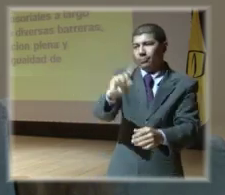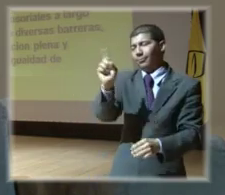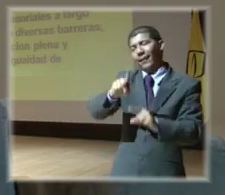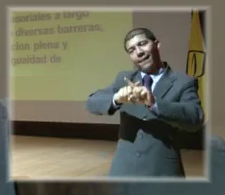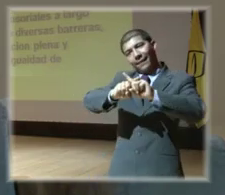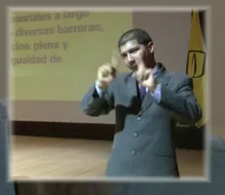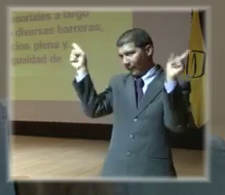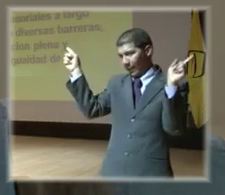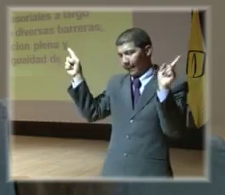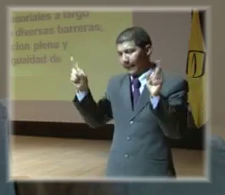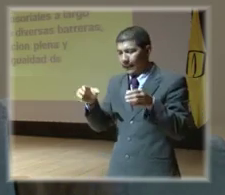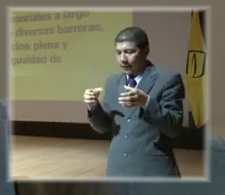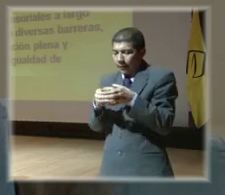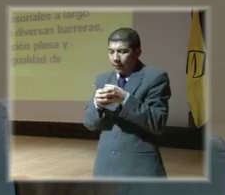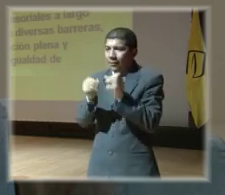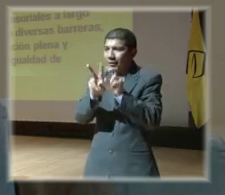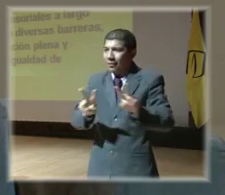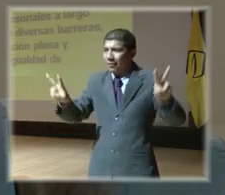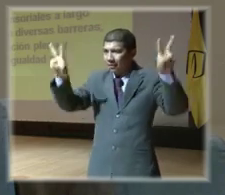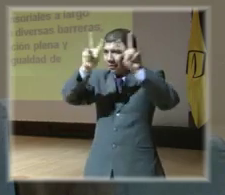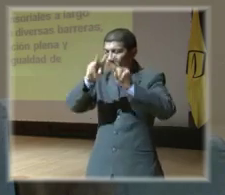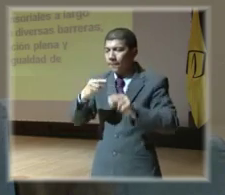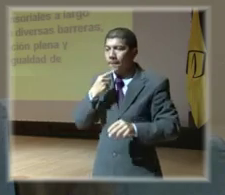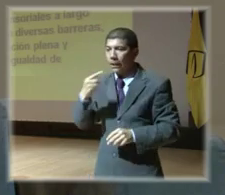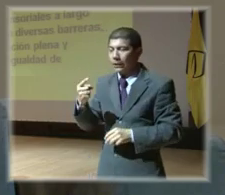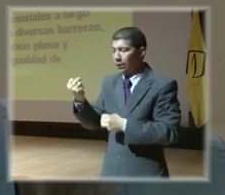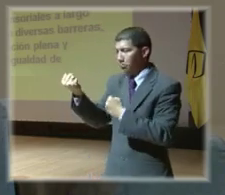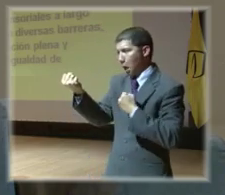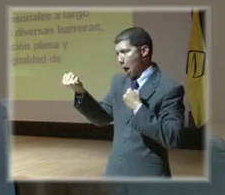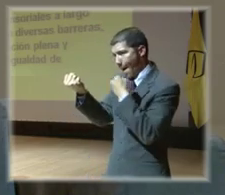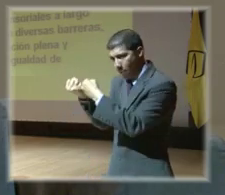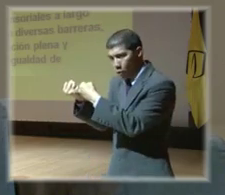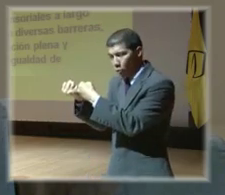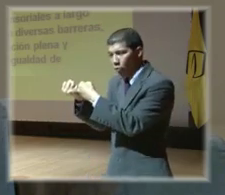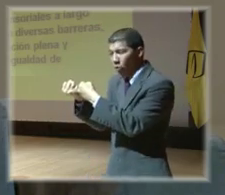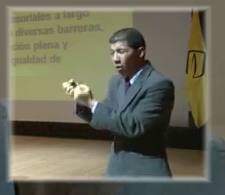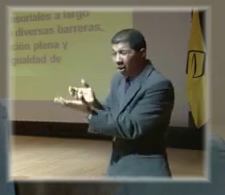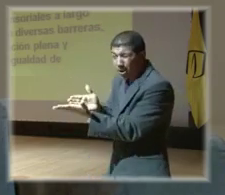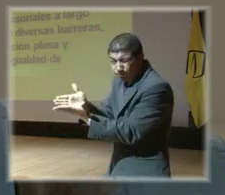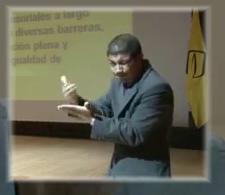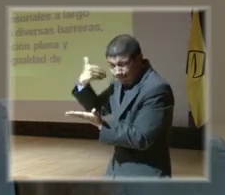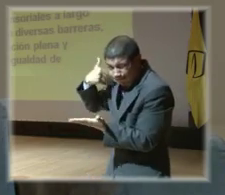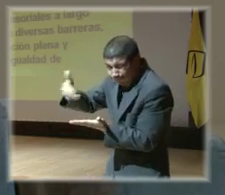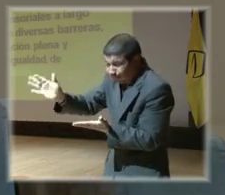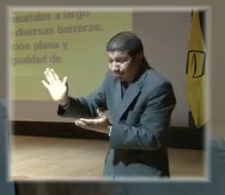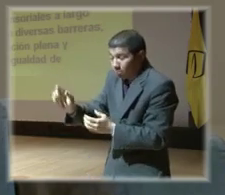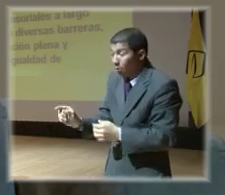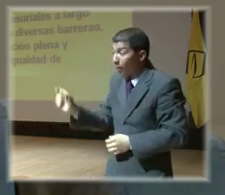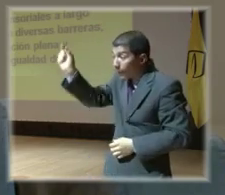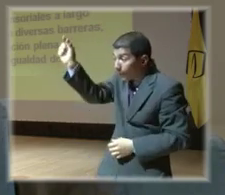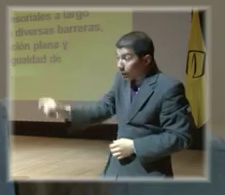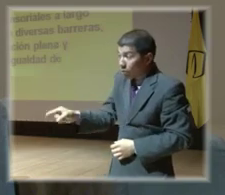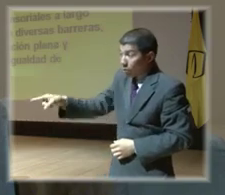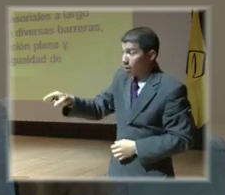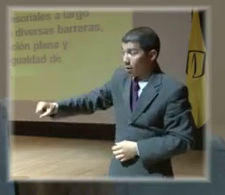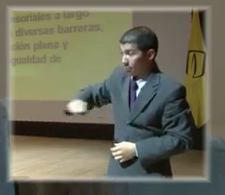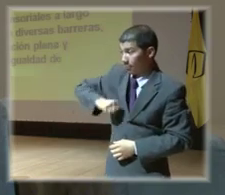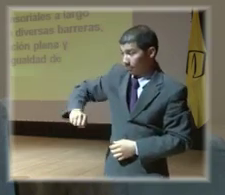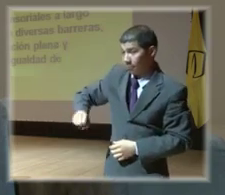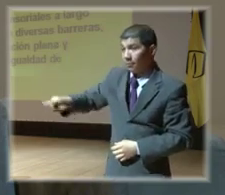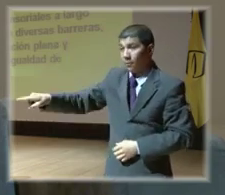el comité, reversible. Yo, como persona que tiene un apoyo, tengo derecho a cuestionar mi apoyo y a cambiarlo si no estoy